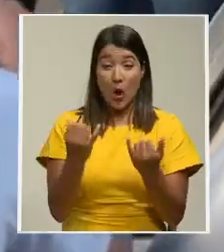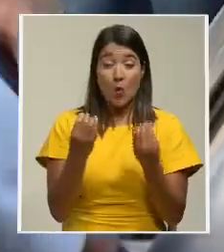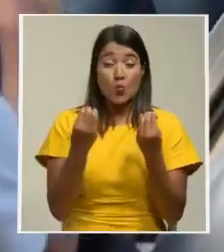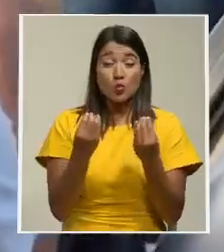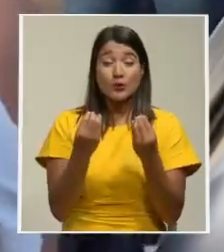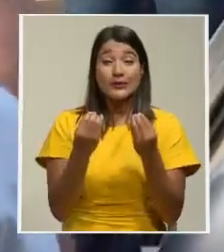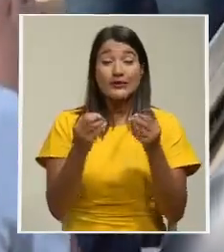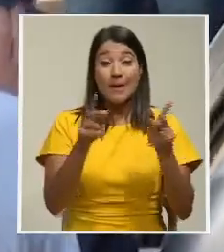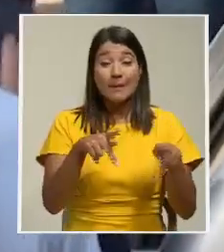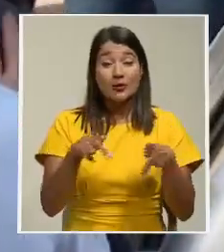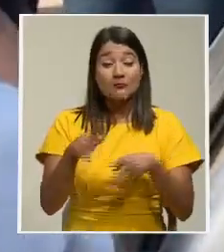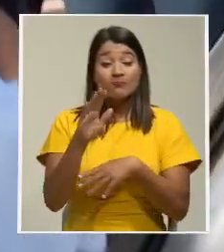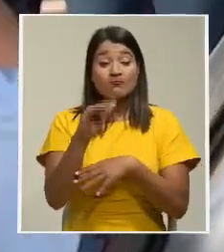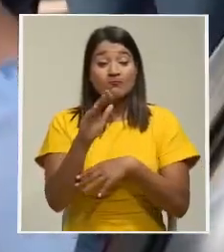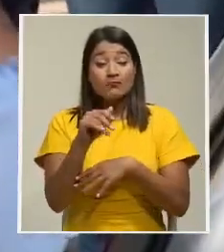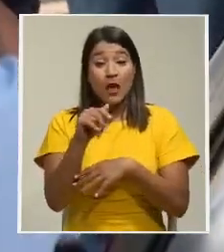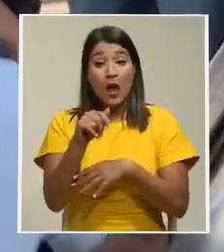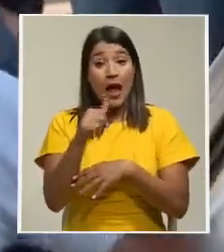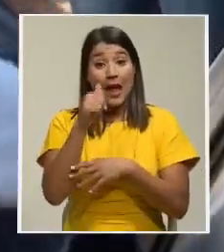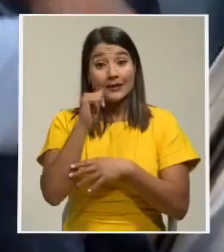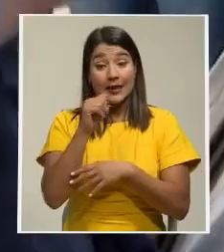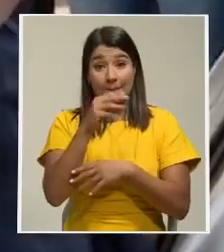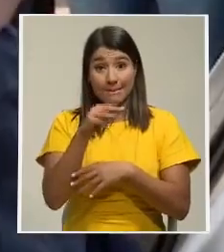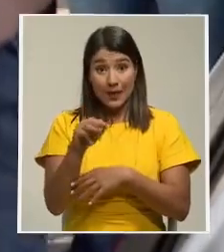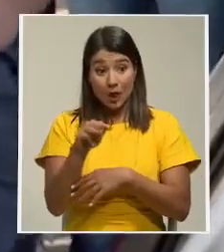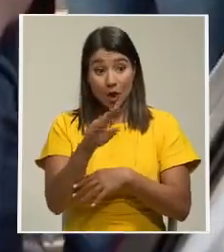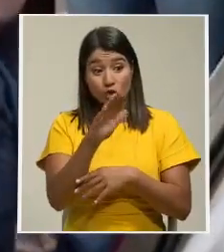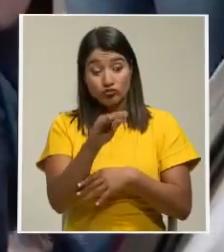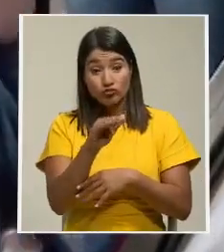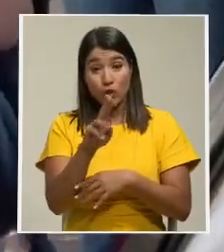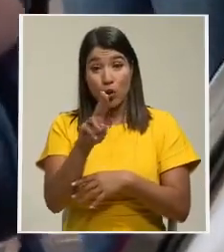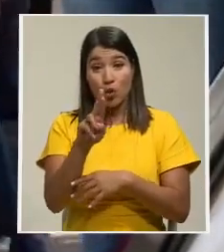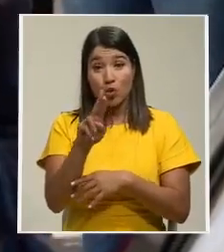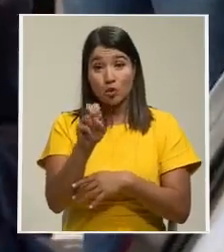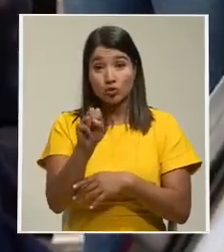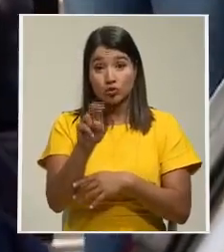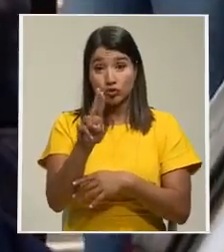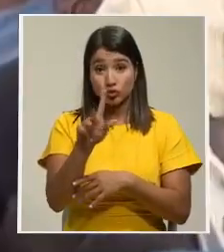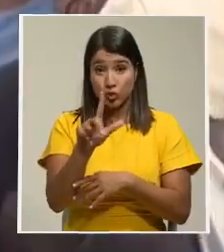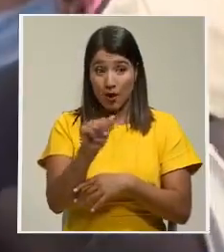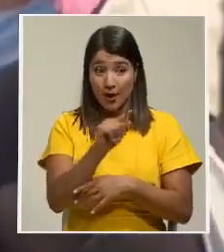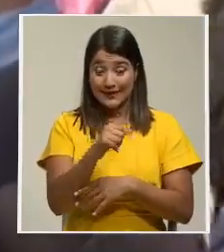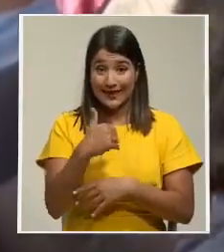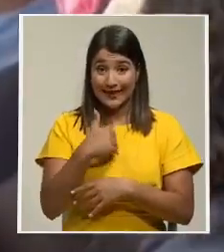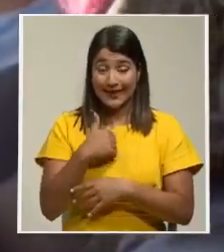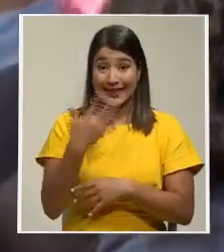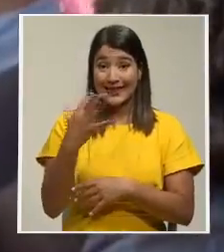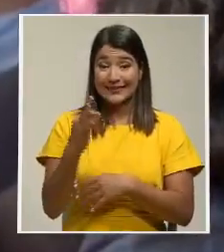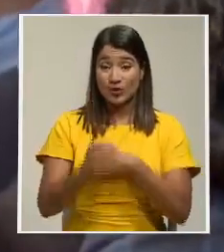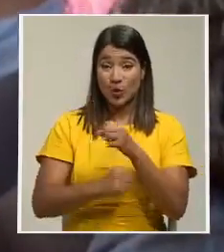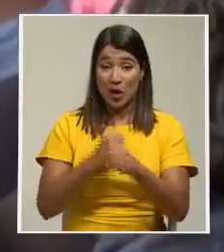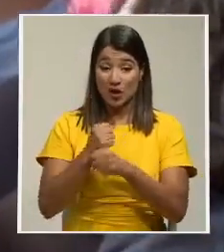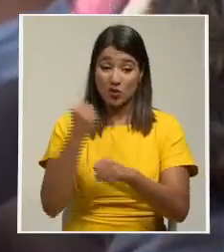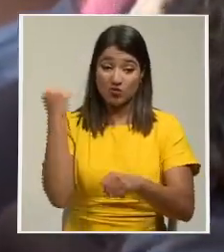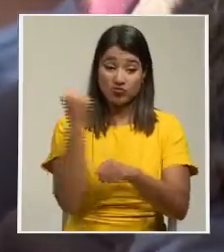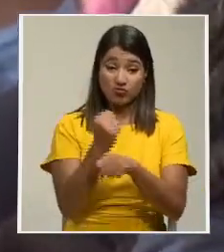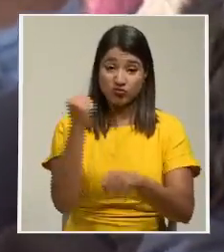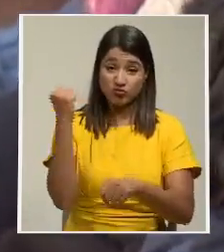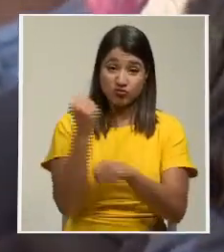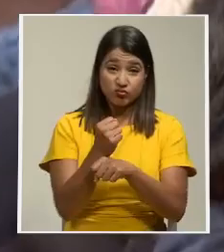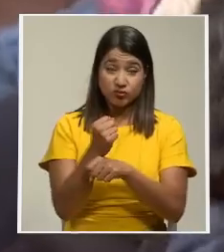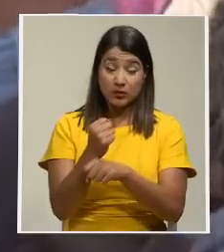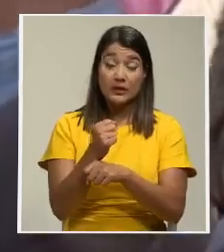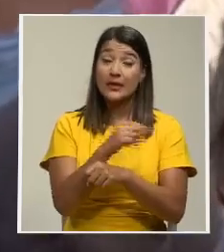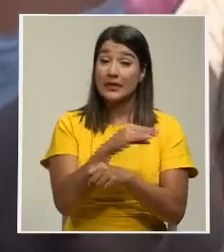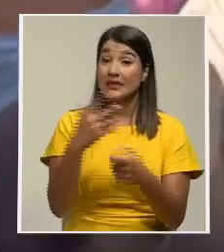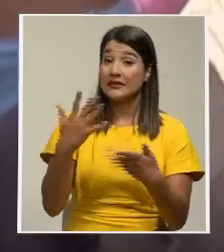el miércoles en Argentina a Úrsula Bahillo, una joven de 19 años asesinada a puñaladas en un crimen por el que está